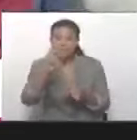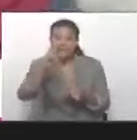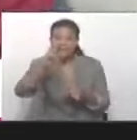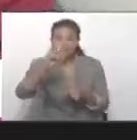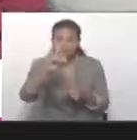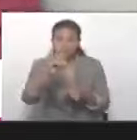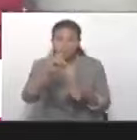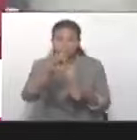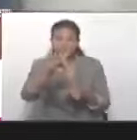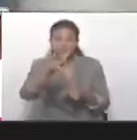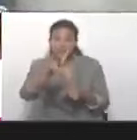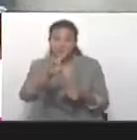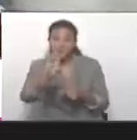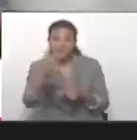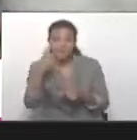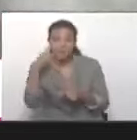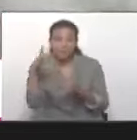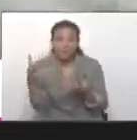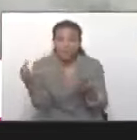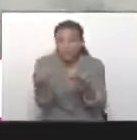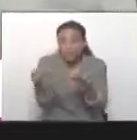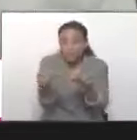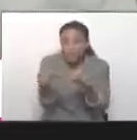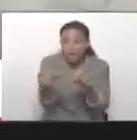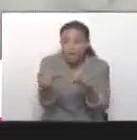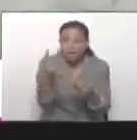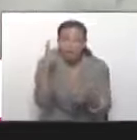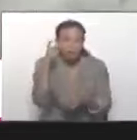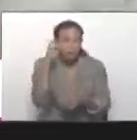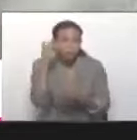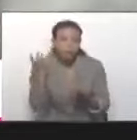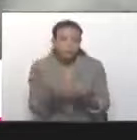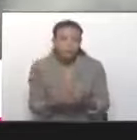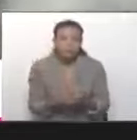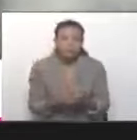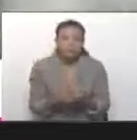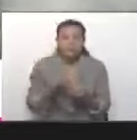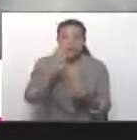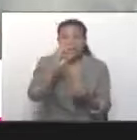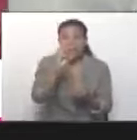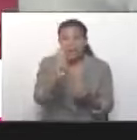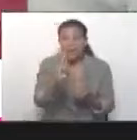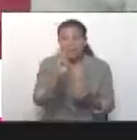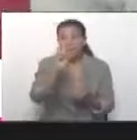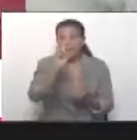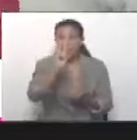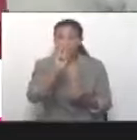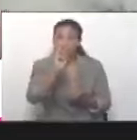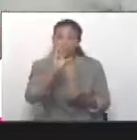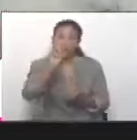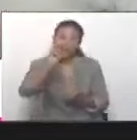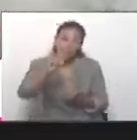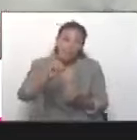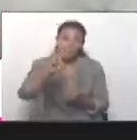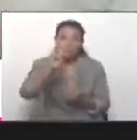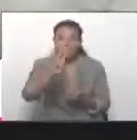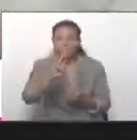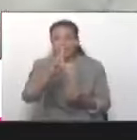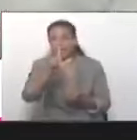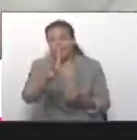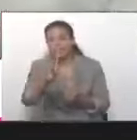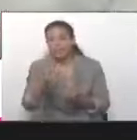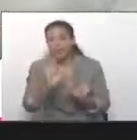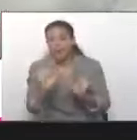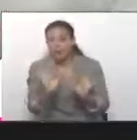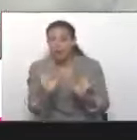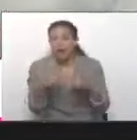También vinieron unos aparaticos que uno compraba así y escuchaba música, ¿cómo se llamaba? Los MP3, etcétera.